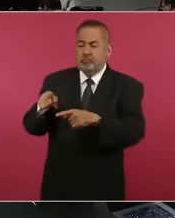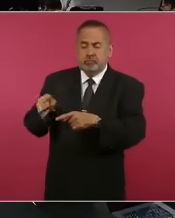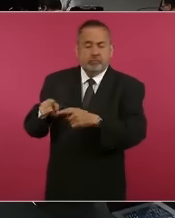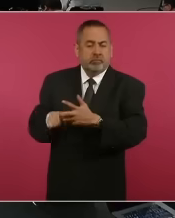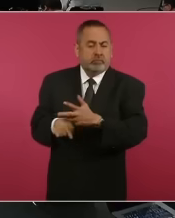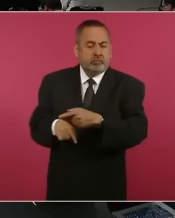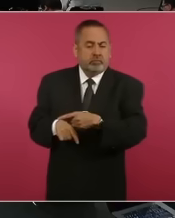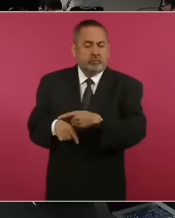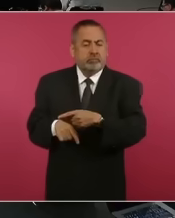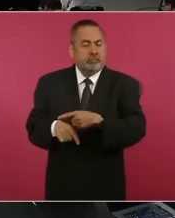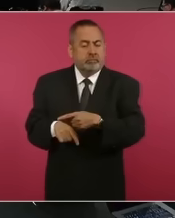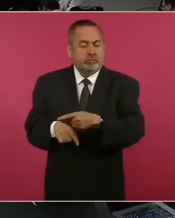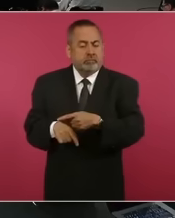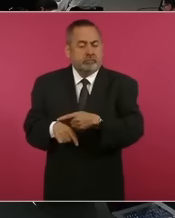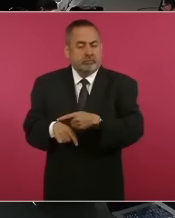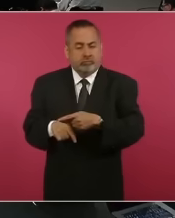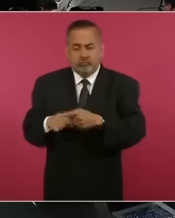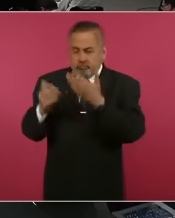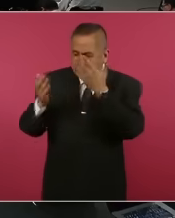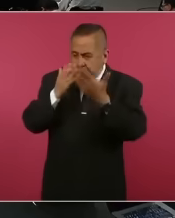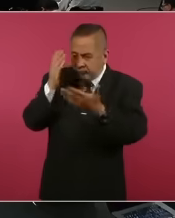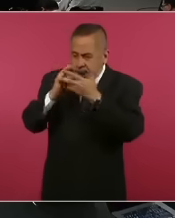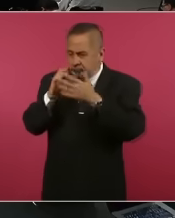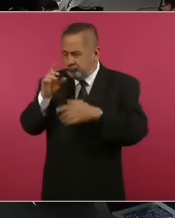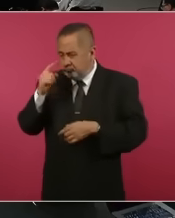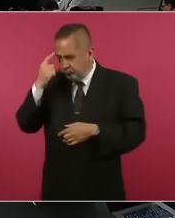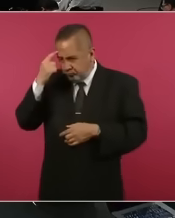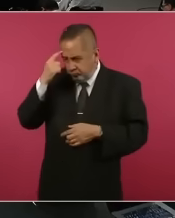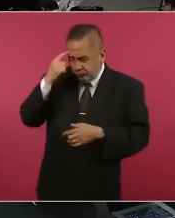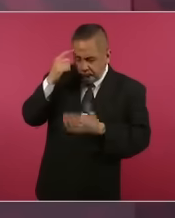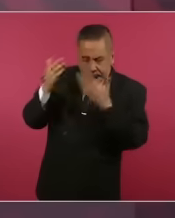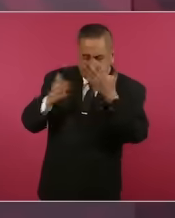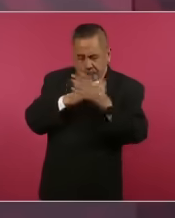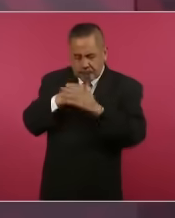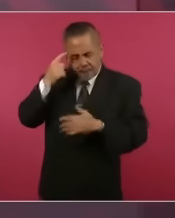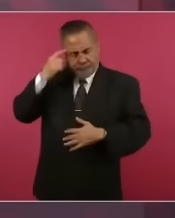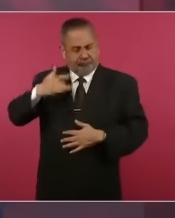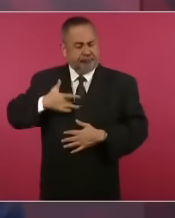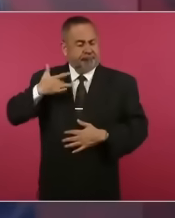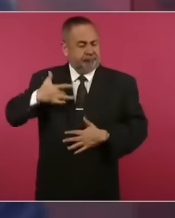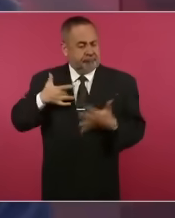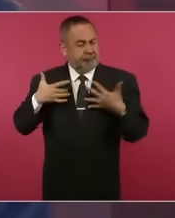de ciencia y conciencia, de cultura, de letras,